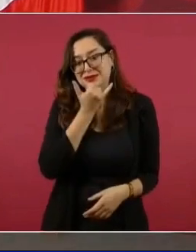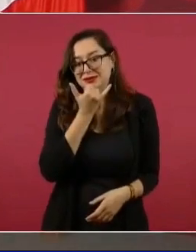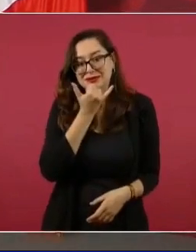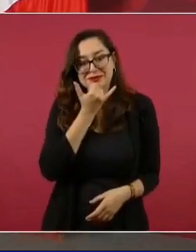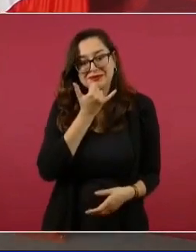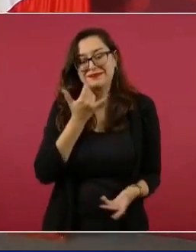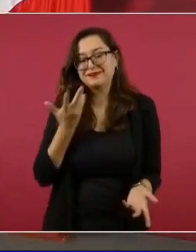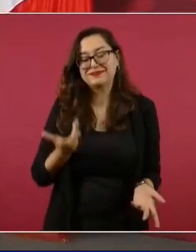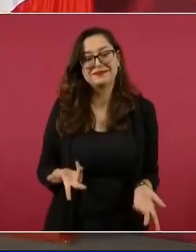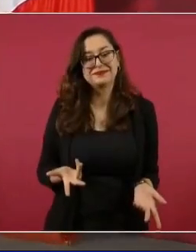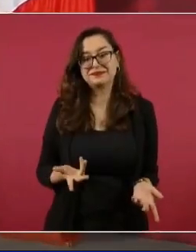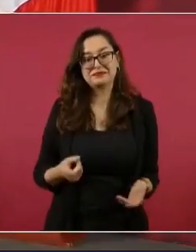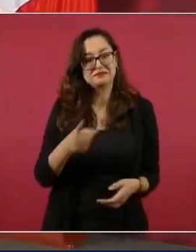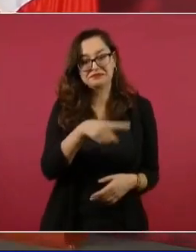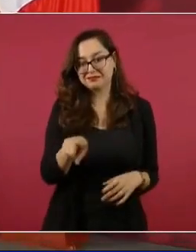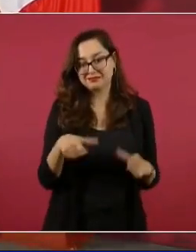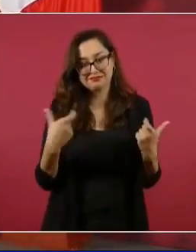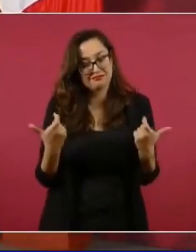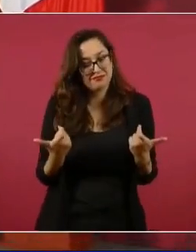no